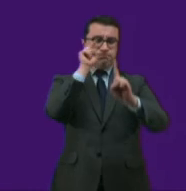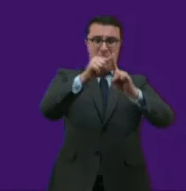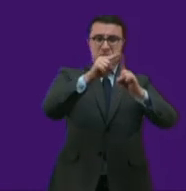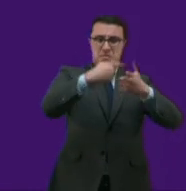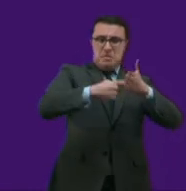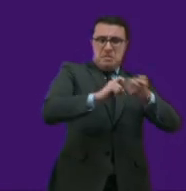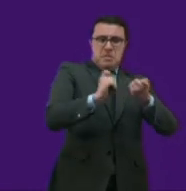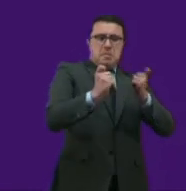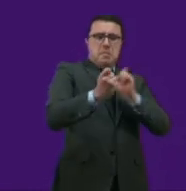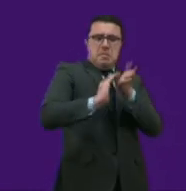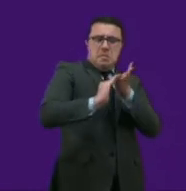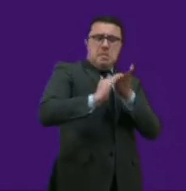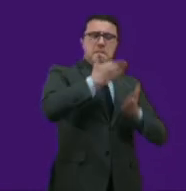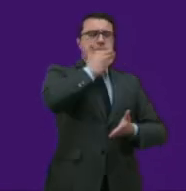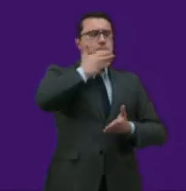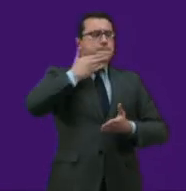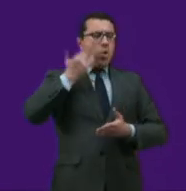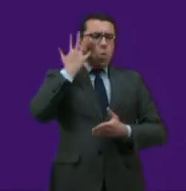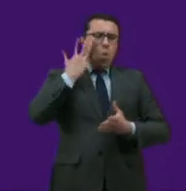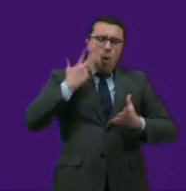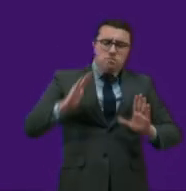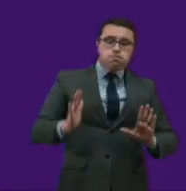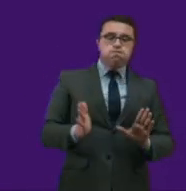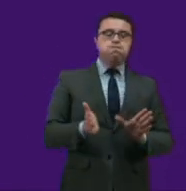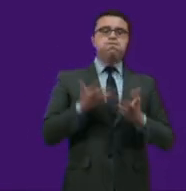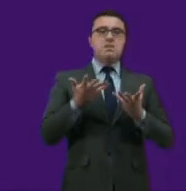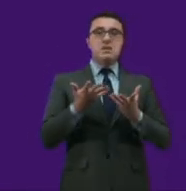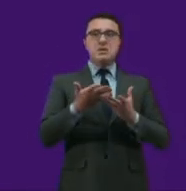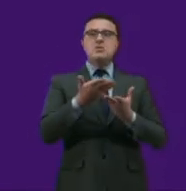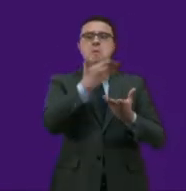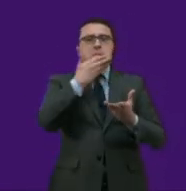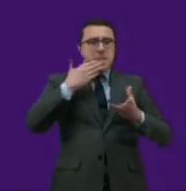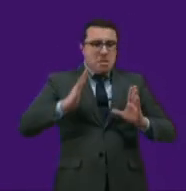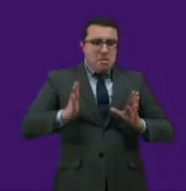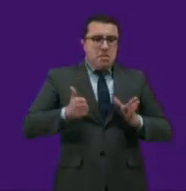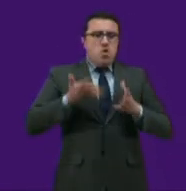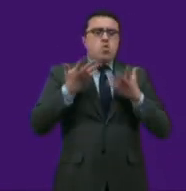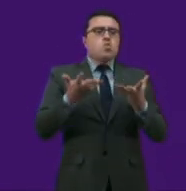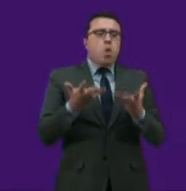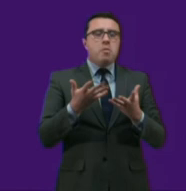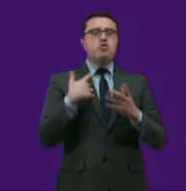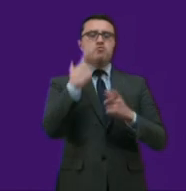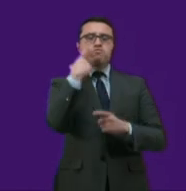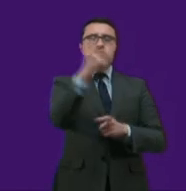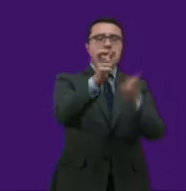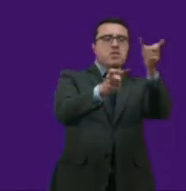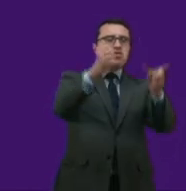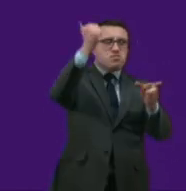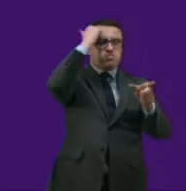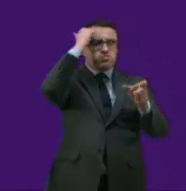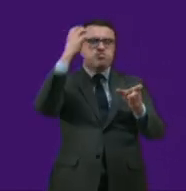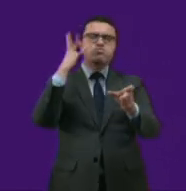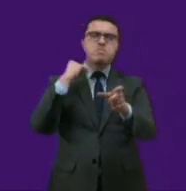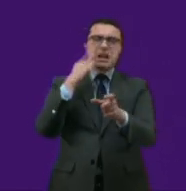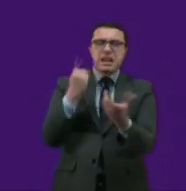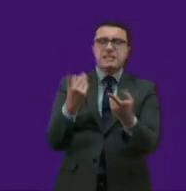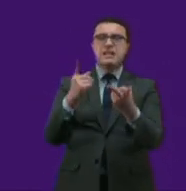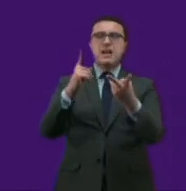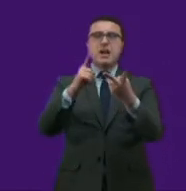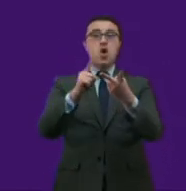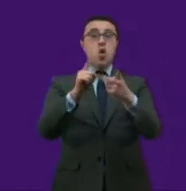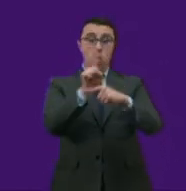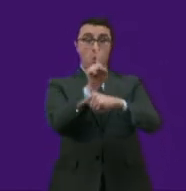Y volverse mejor es buscar mentores, buscar coaches, leer por lo menos un libro a la